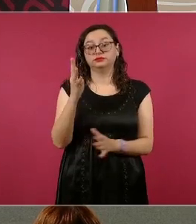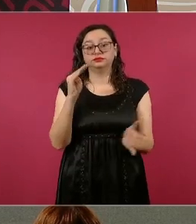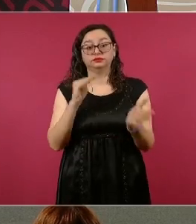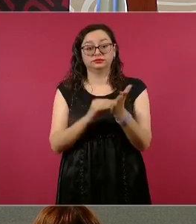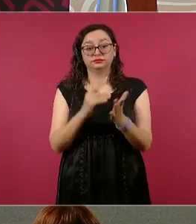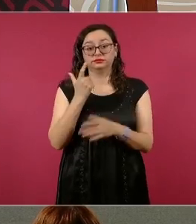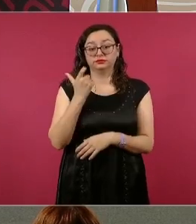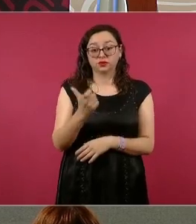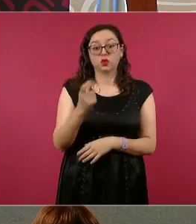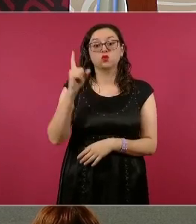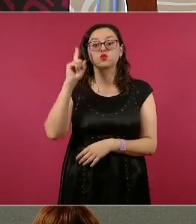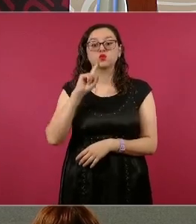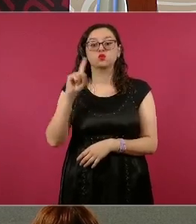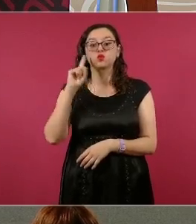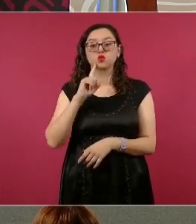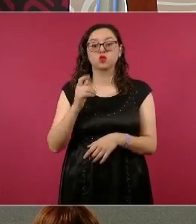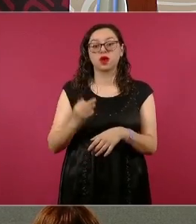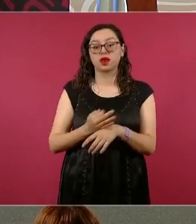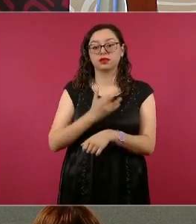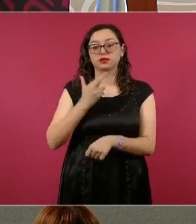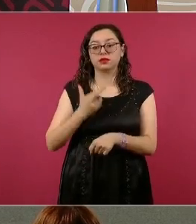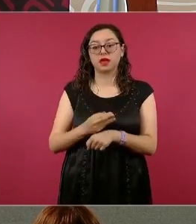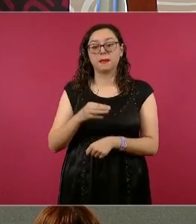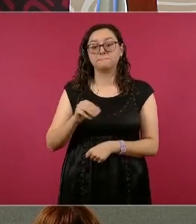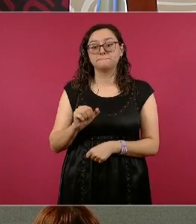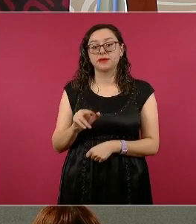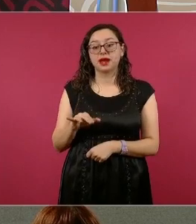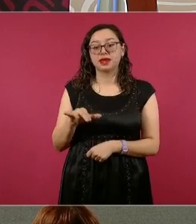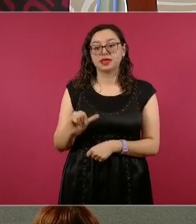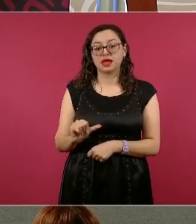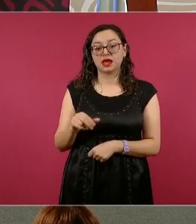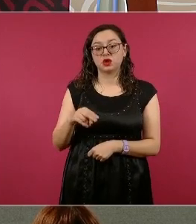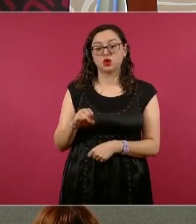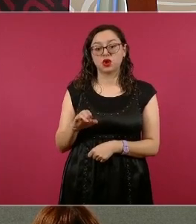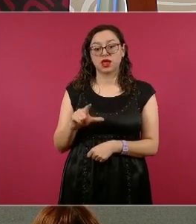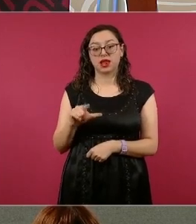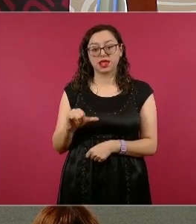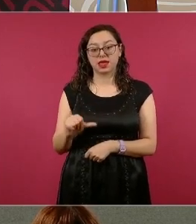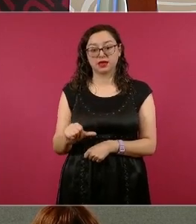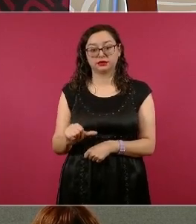pesos, a la tesorera del comité, la ciudadana María Noelia Nava.